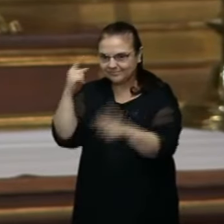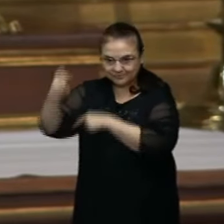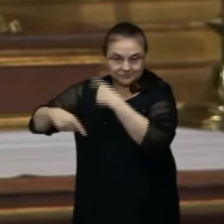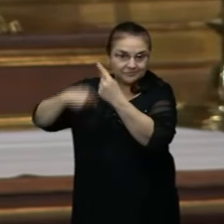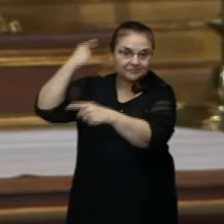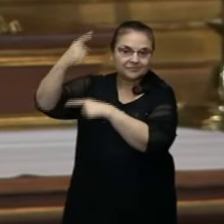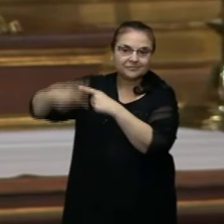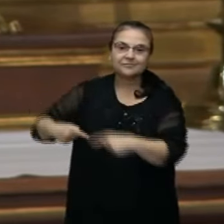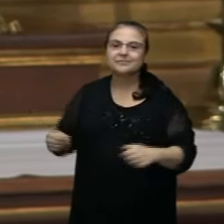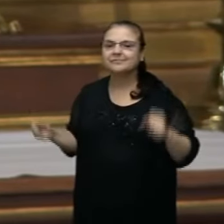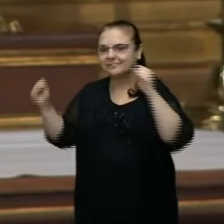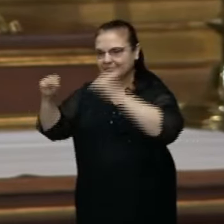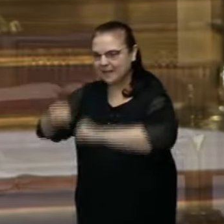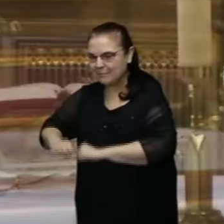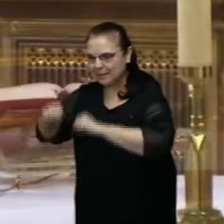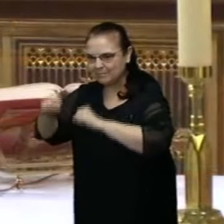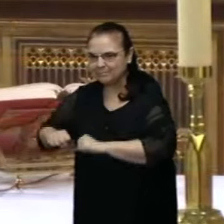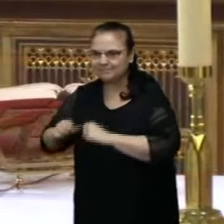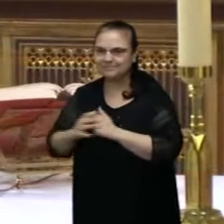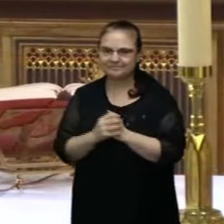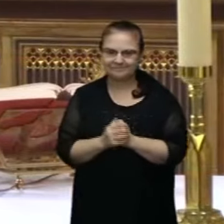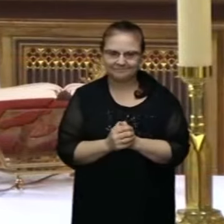gloria por los siglos de los siglos.